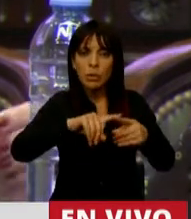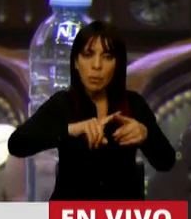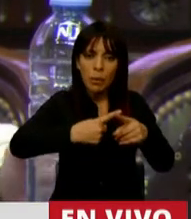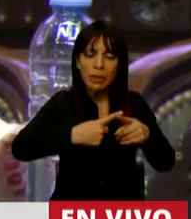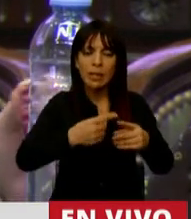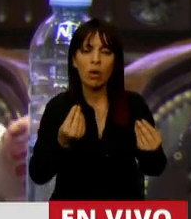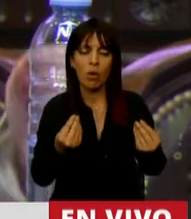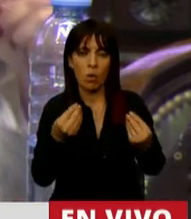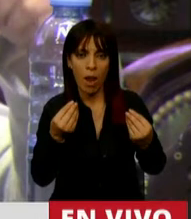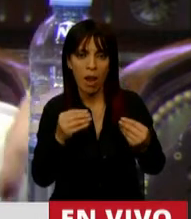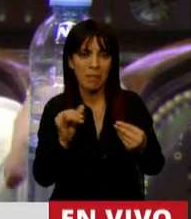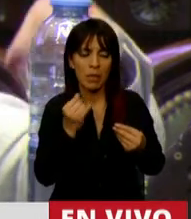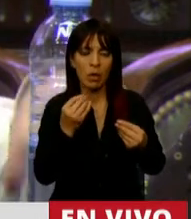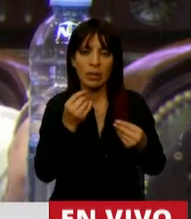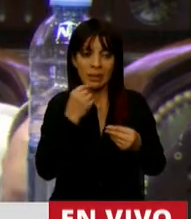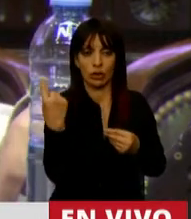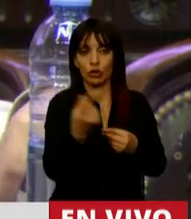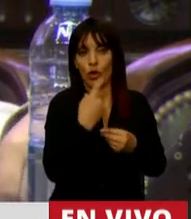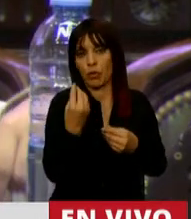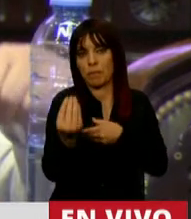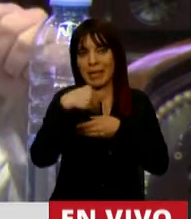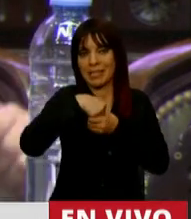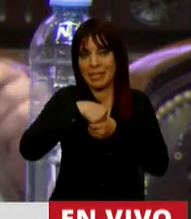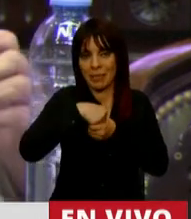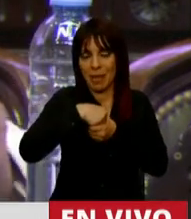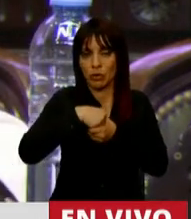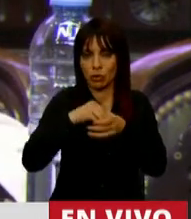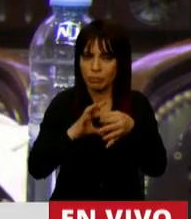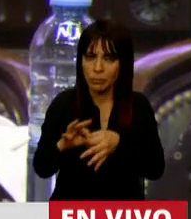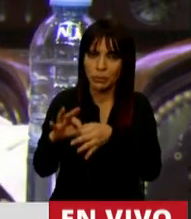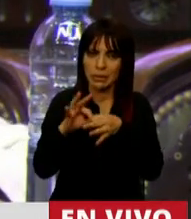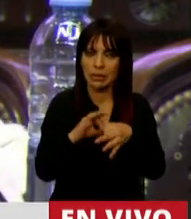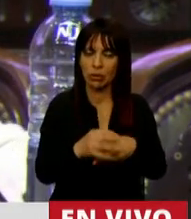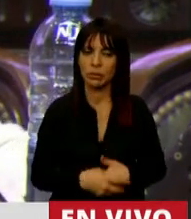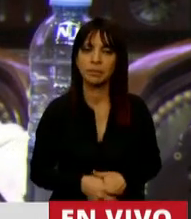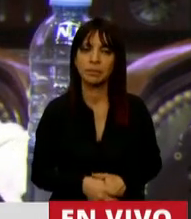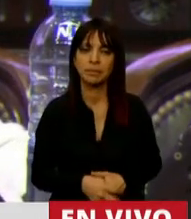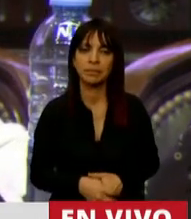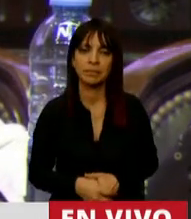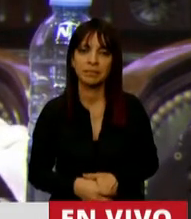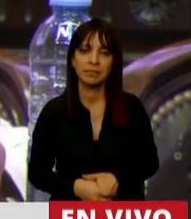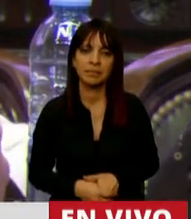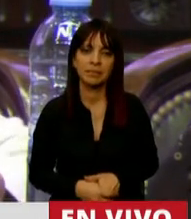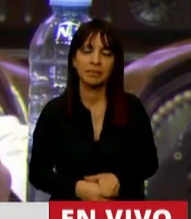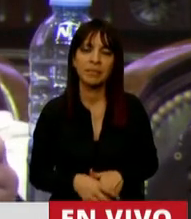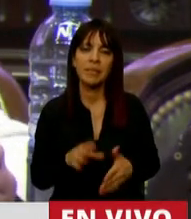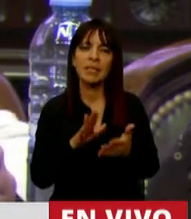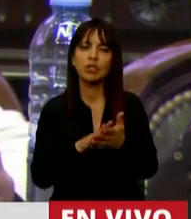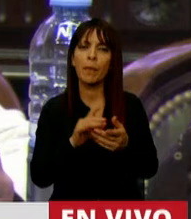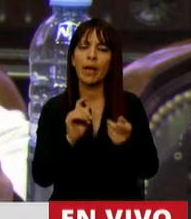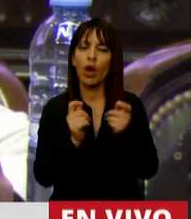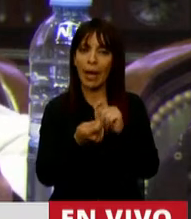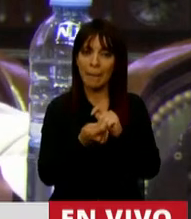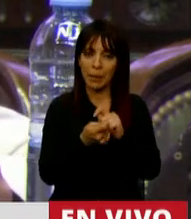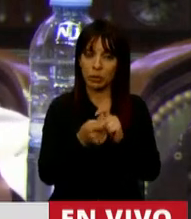puede haber que aquel que tenga a todos los partidos políticos presentes? Respecto a los cambios